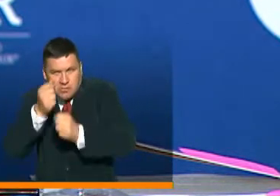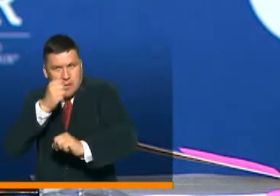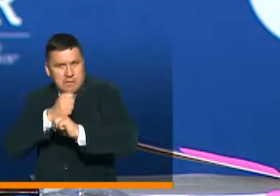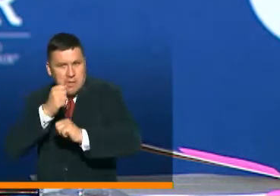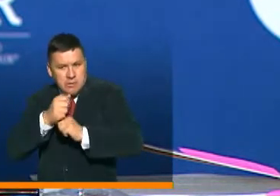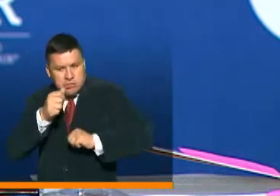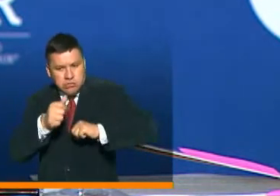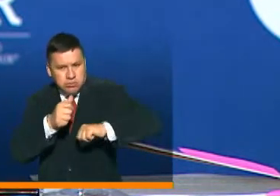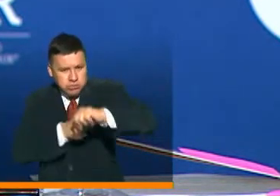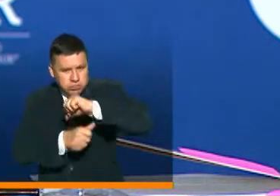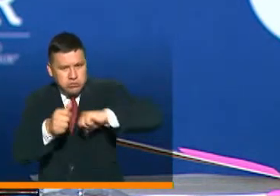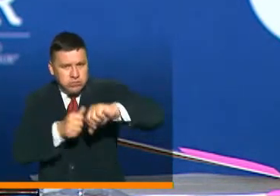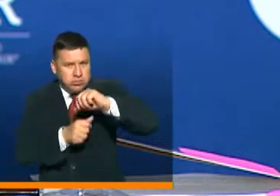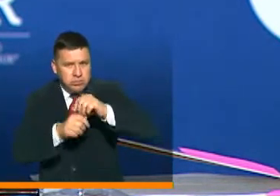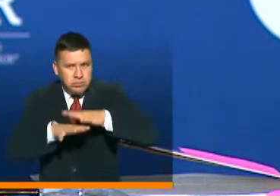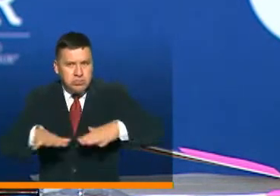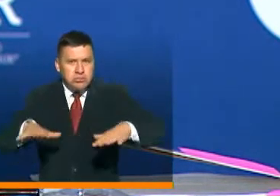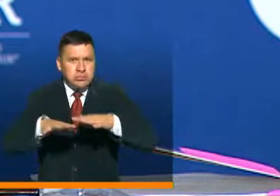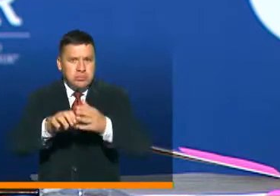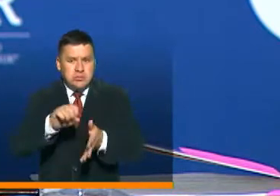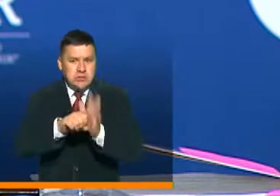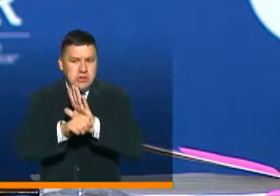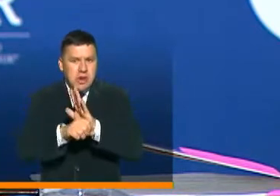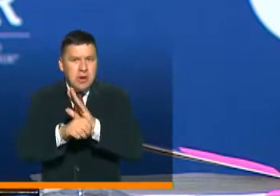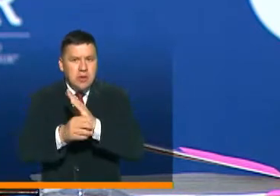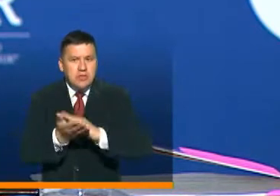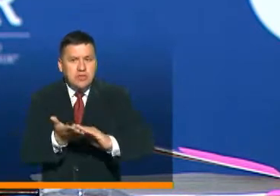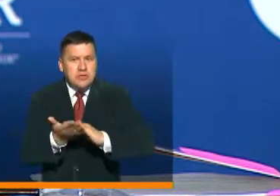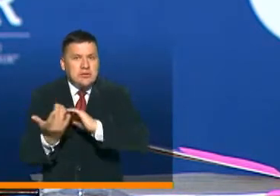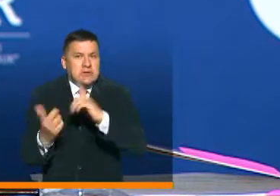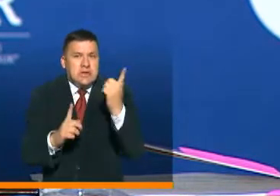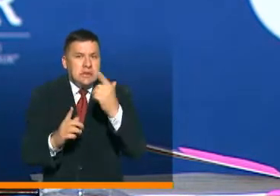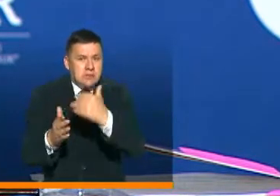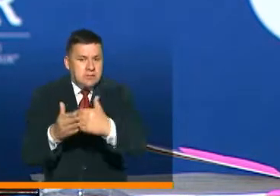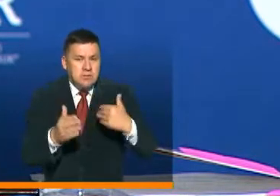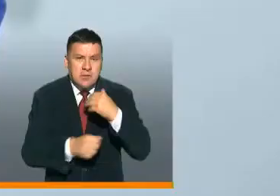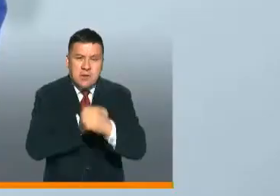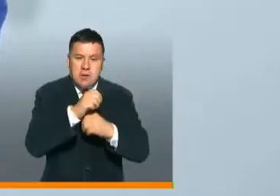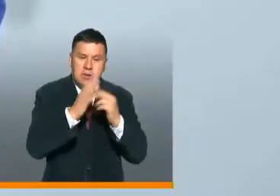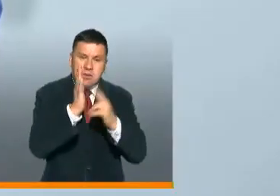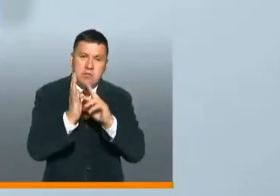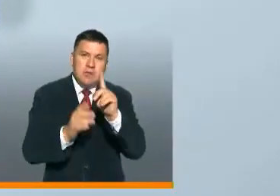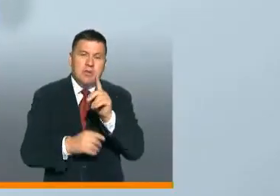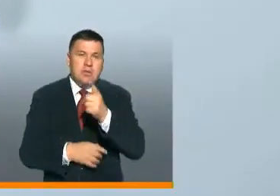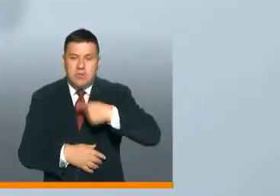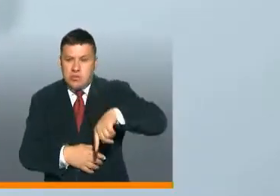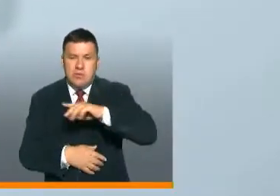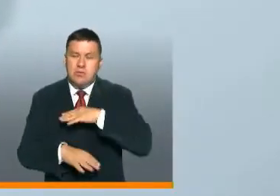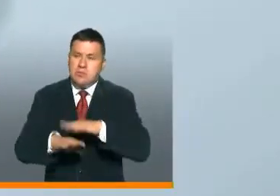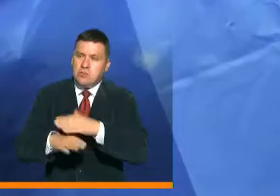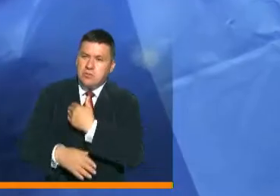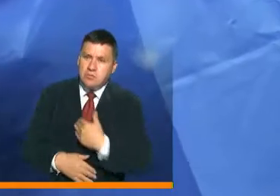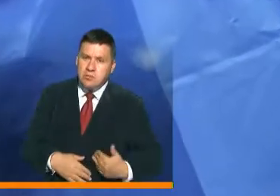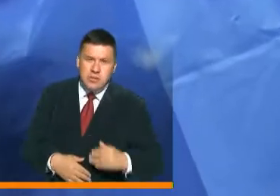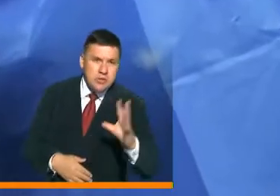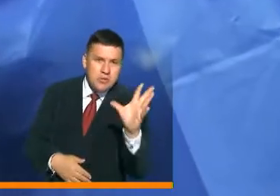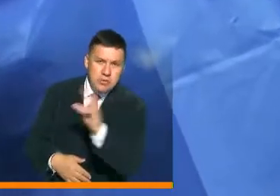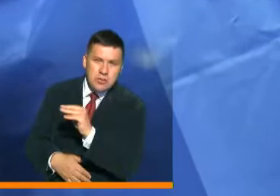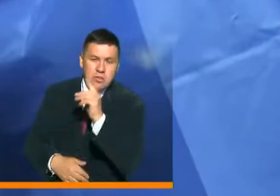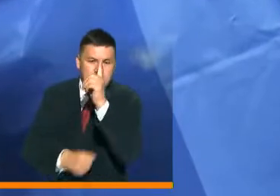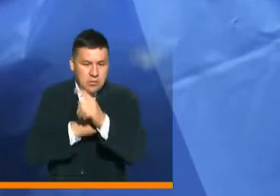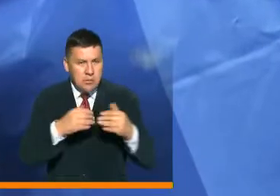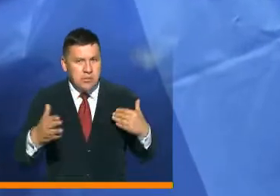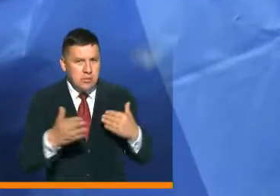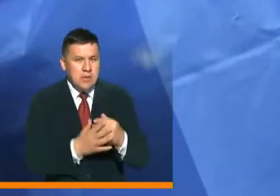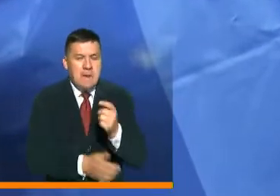y salir en un escenario post-COVID. Este año 2021, para todos nosotros, presidentes, es el año